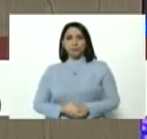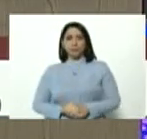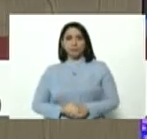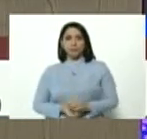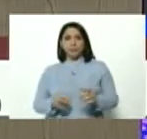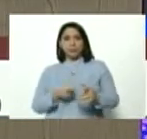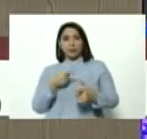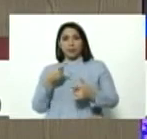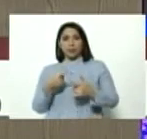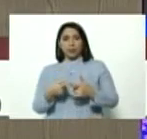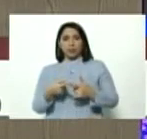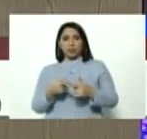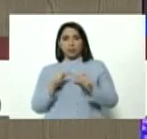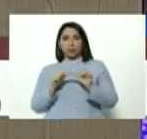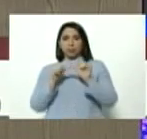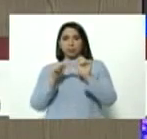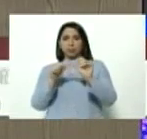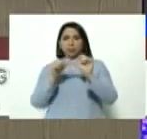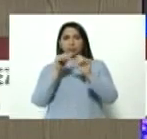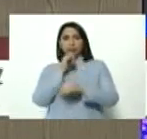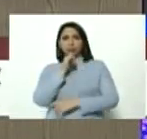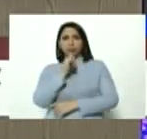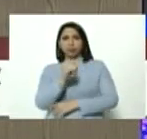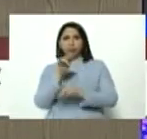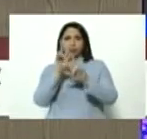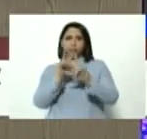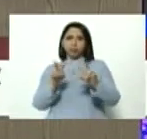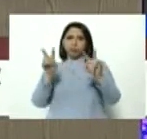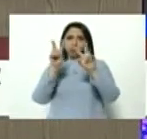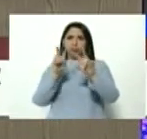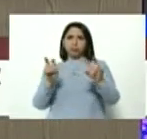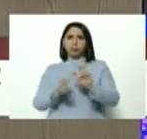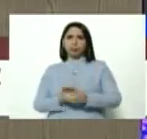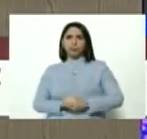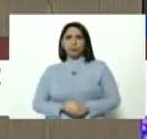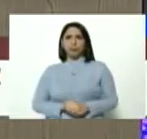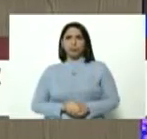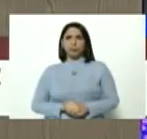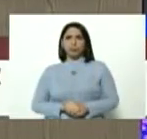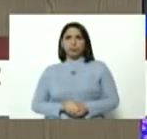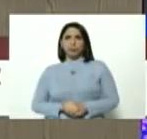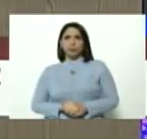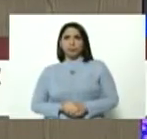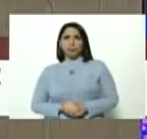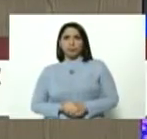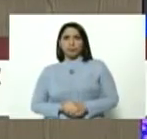entonces seguir en la relación de los casos,